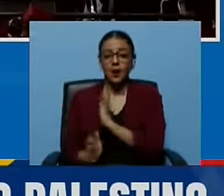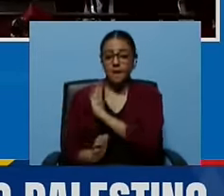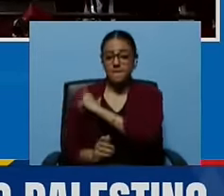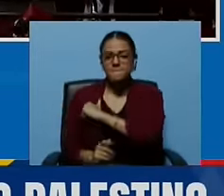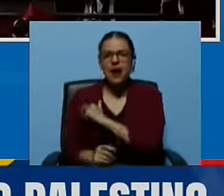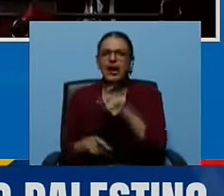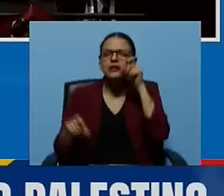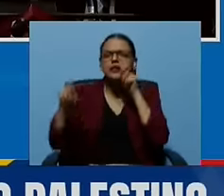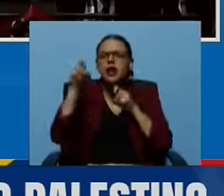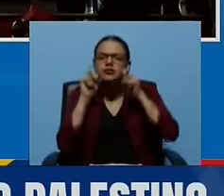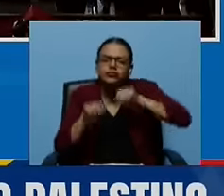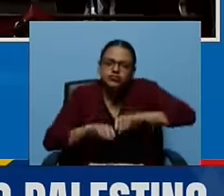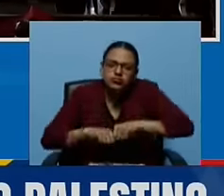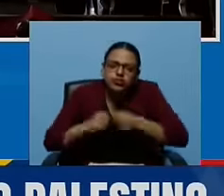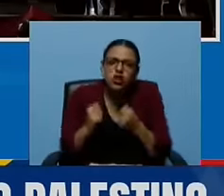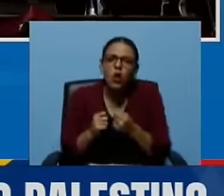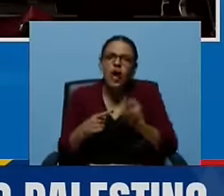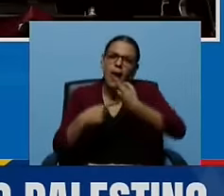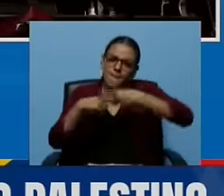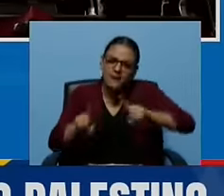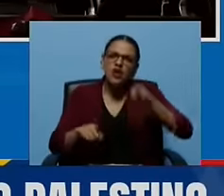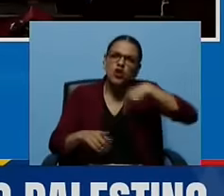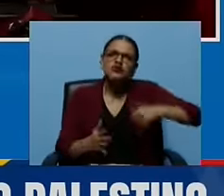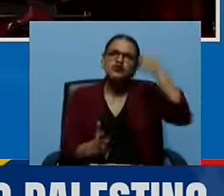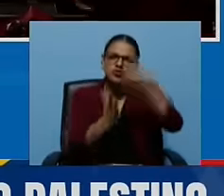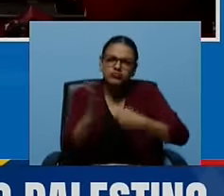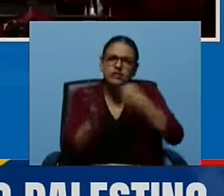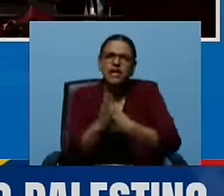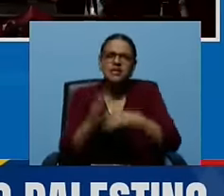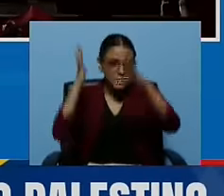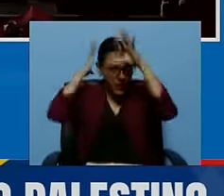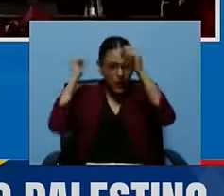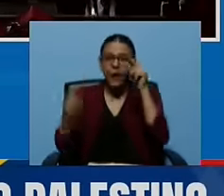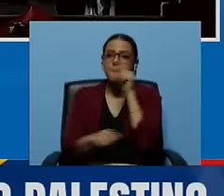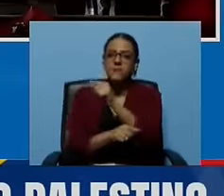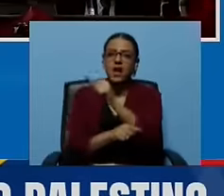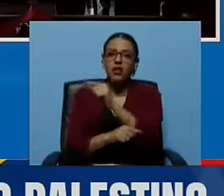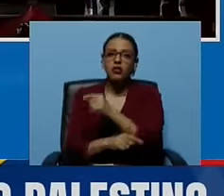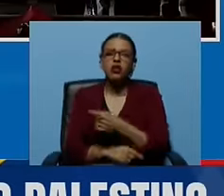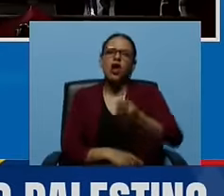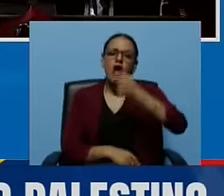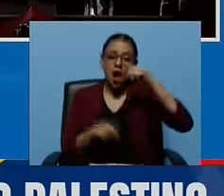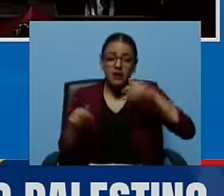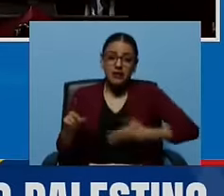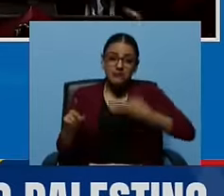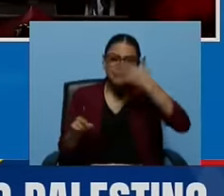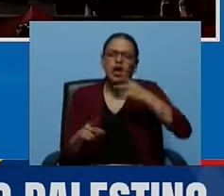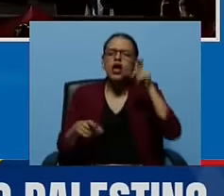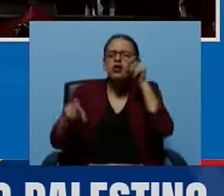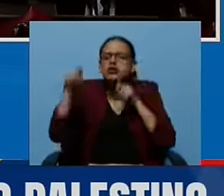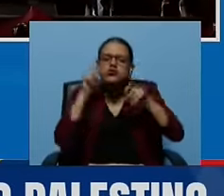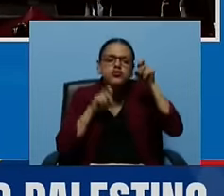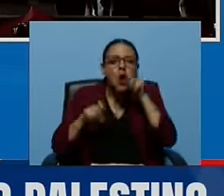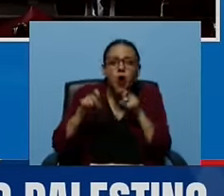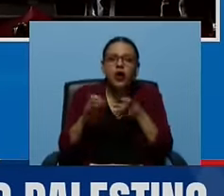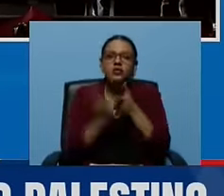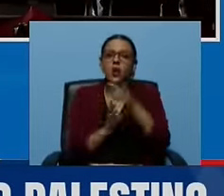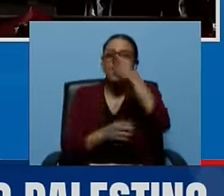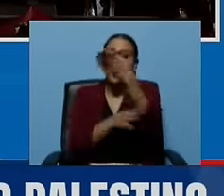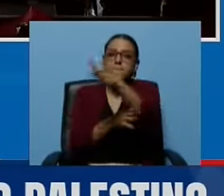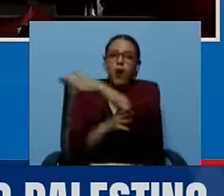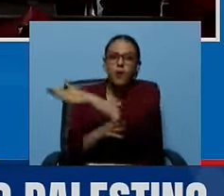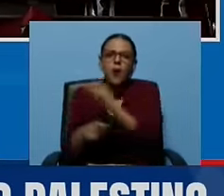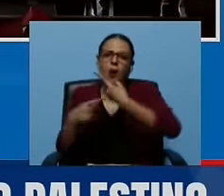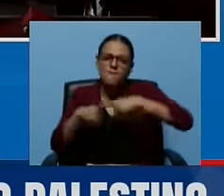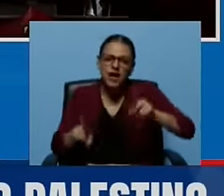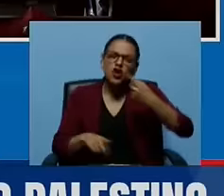Palestina llora. Pero resiste, señor embajador. El Líbano hoy llora a sus mártires, pero